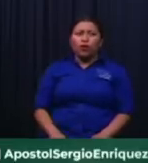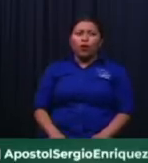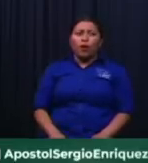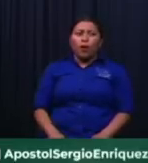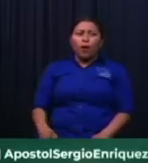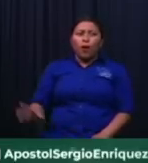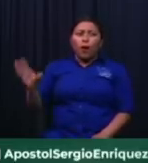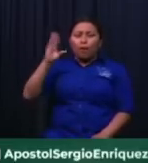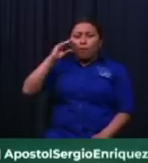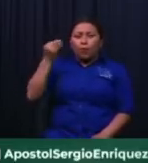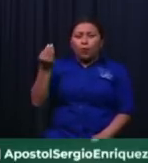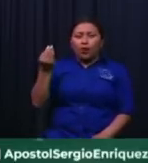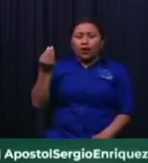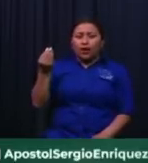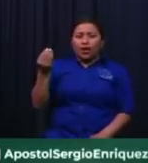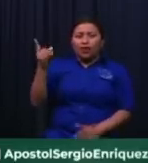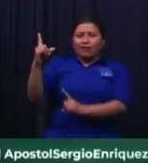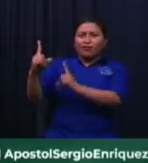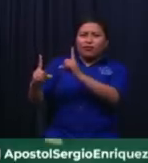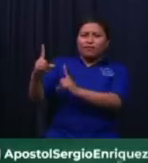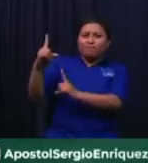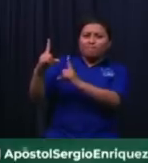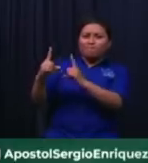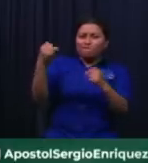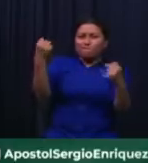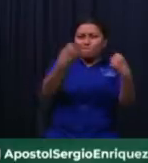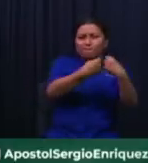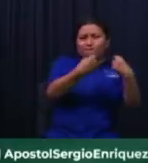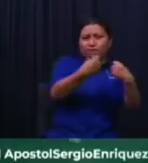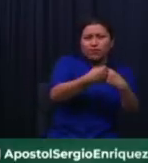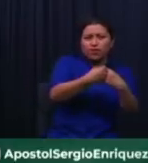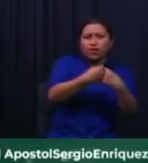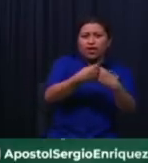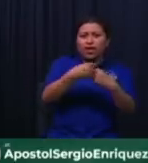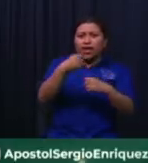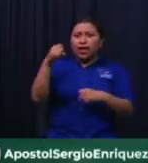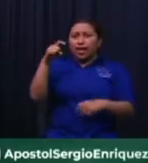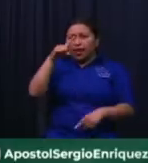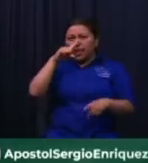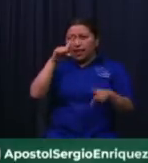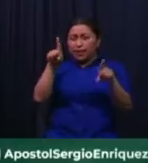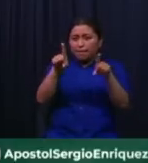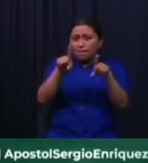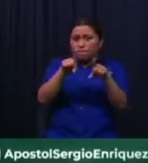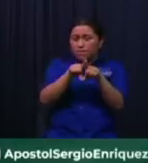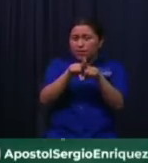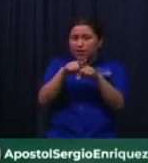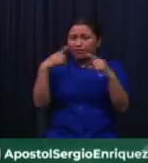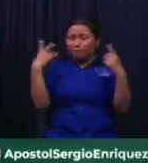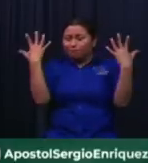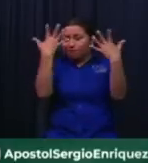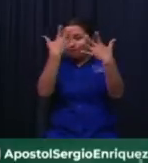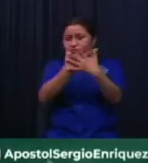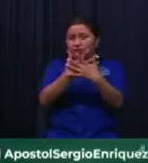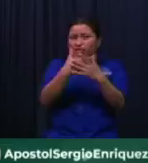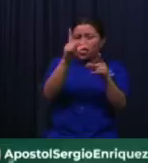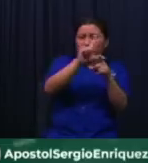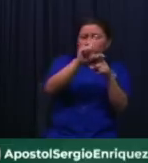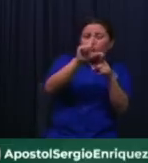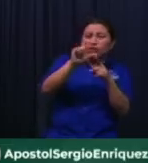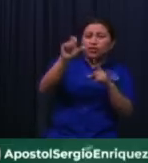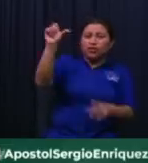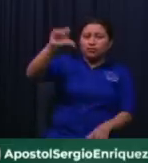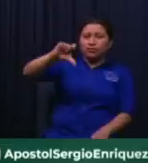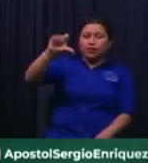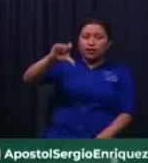Porque donde hay envidias y rivalidades, también hay confusión y toda clase de acciones malvadas.